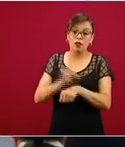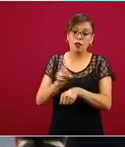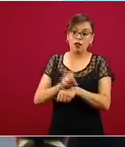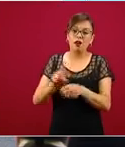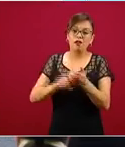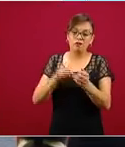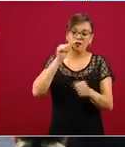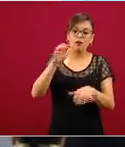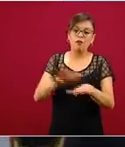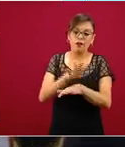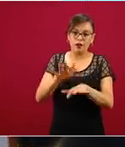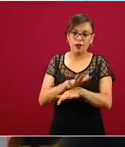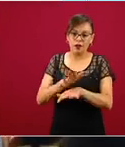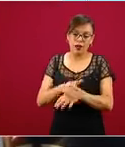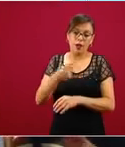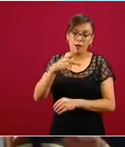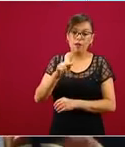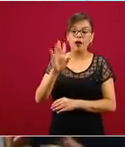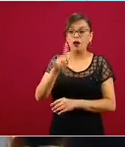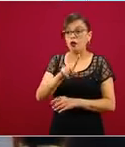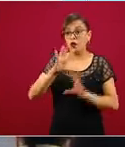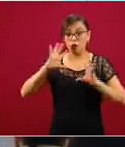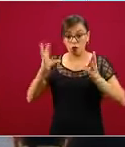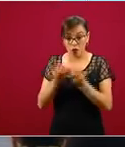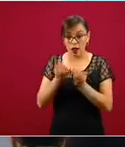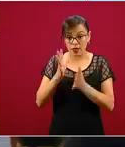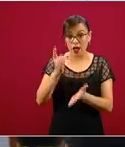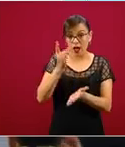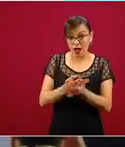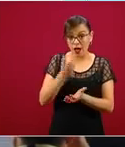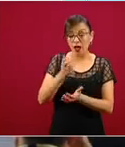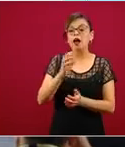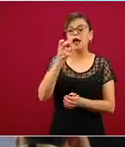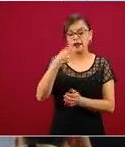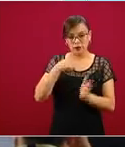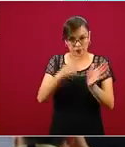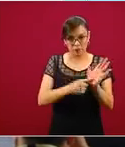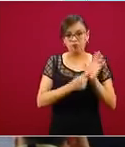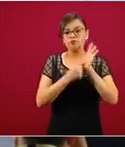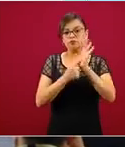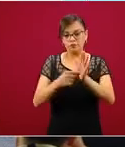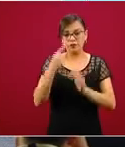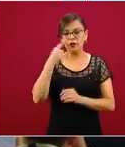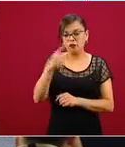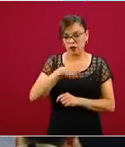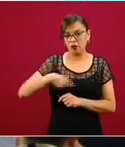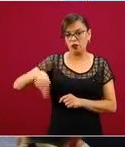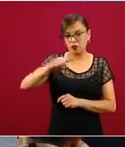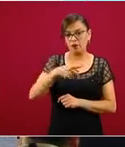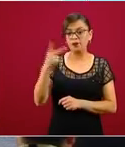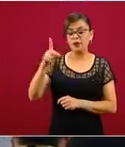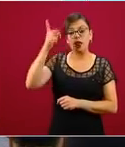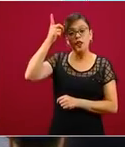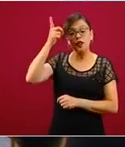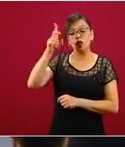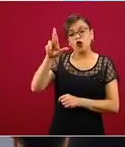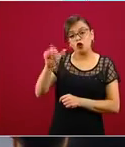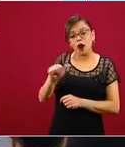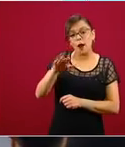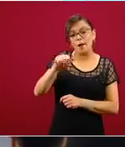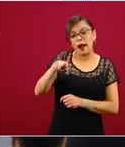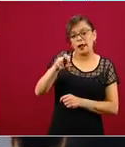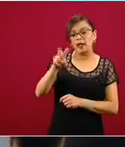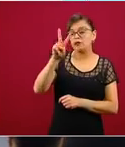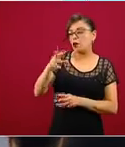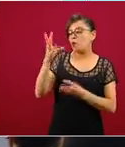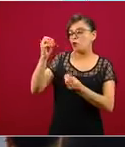ser el que anunciemos. Pero retomo esta gráfica que le agradecemos a la doctora Márquez haber desarrollado para